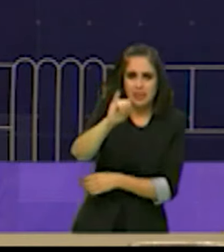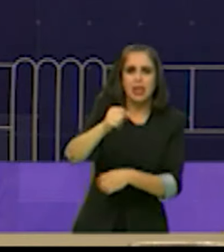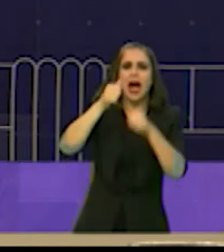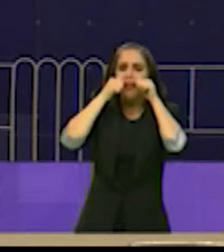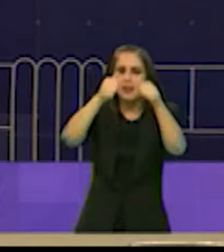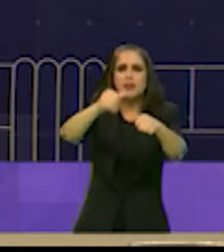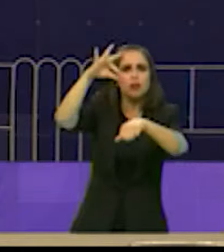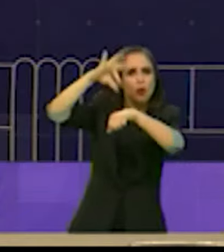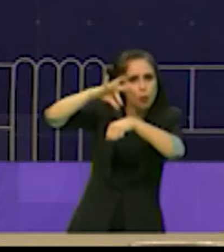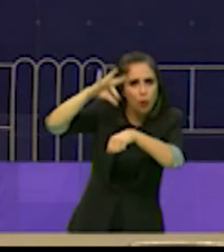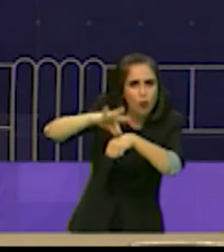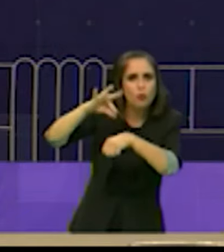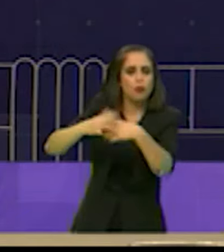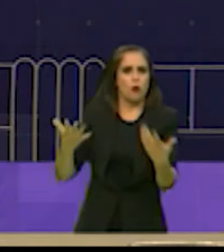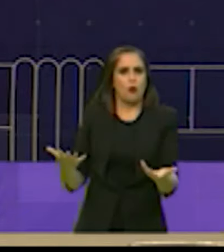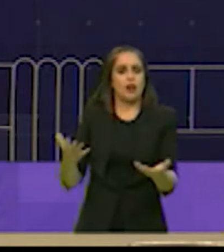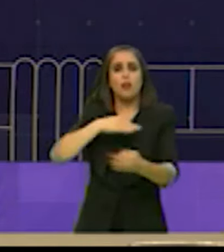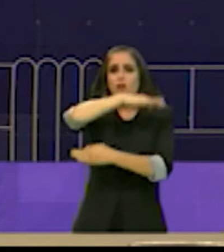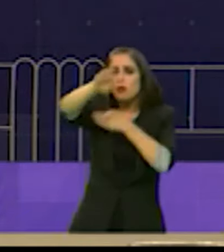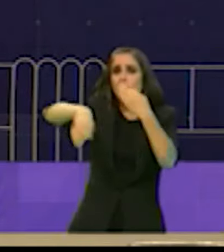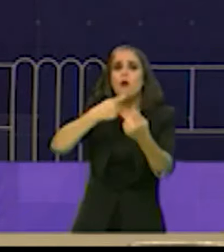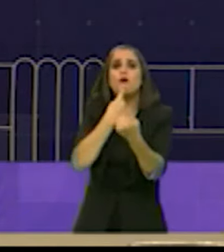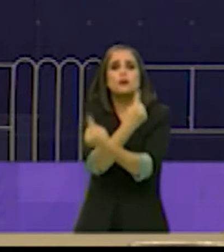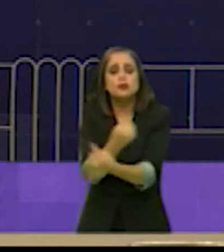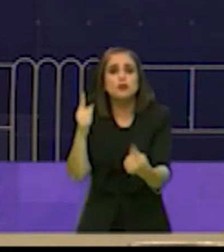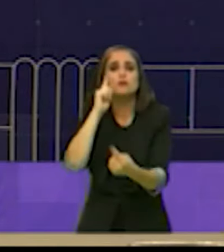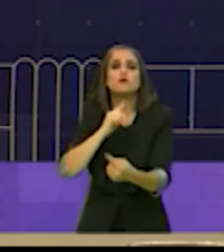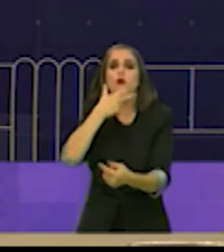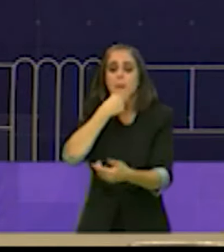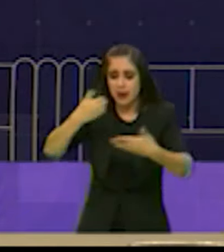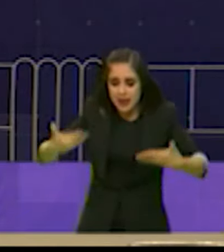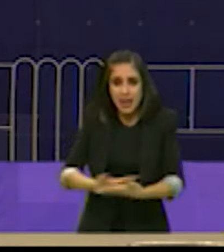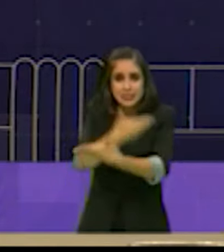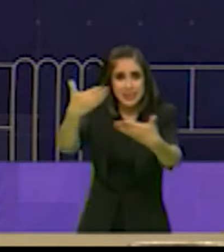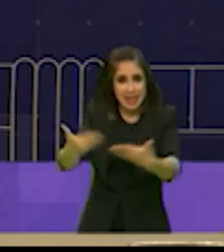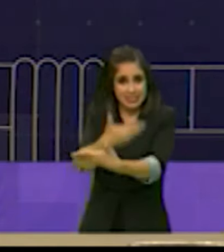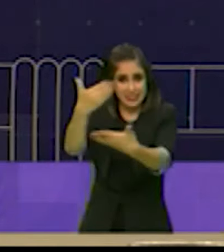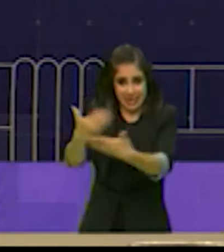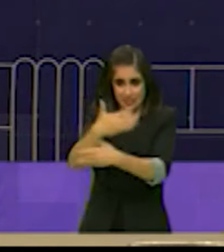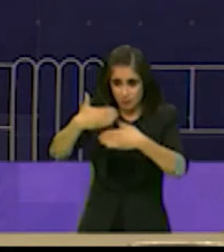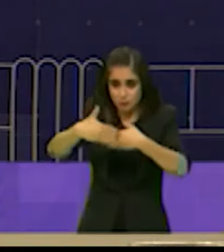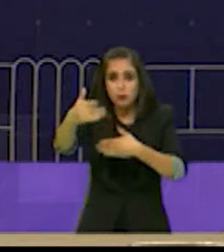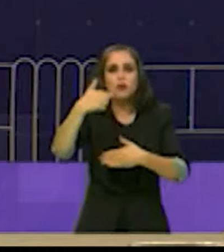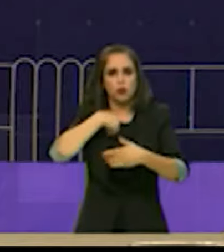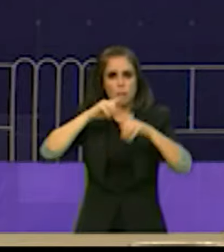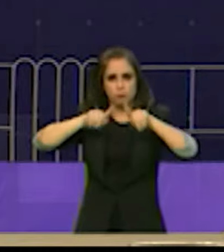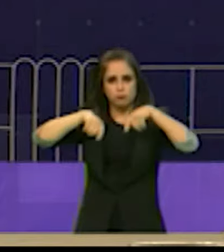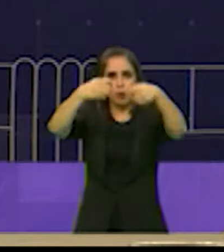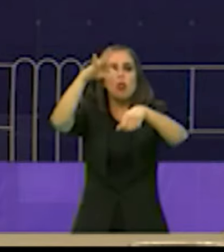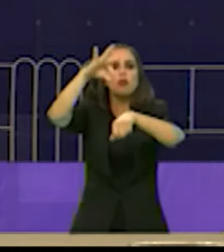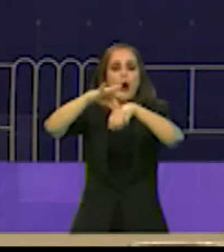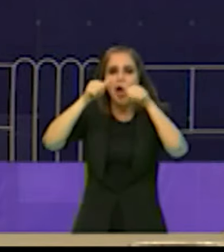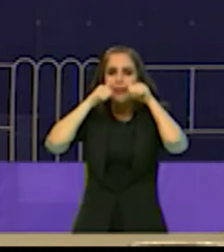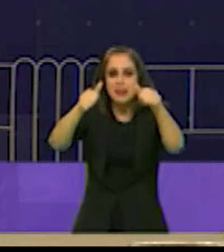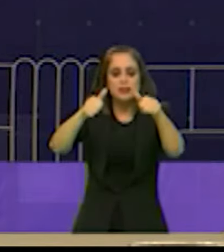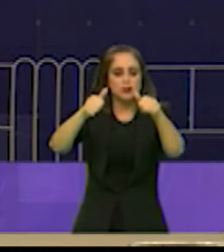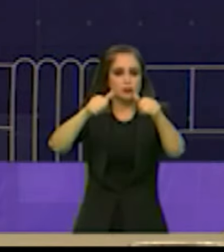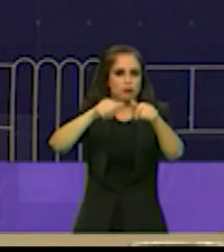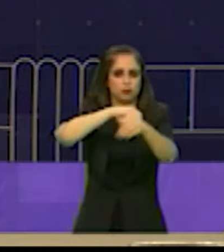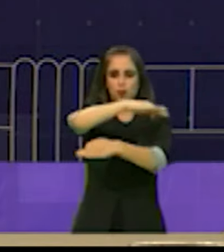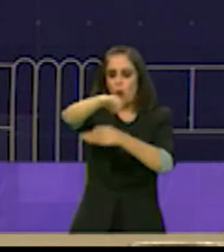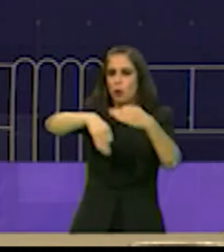Con camionetas del gobierno de la ciudad, pero mira, aunque quiten la propaganda,